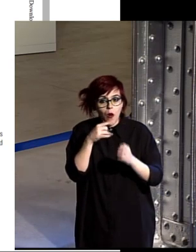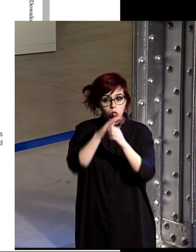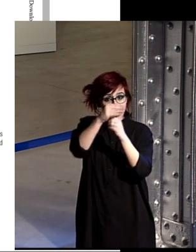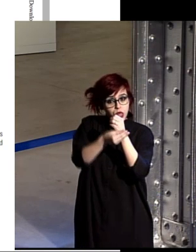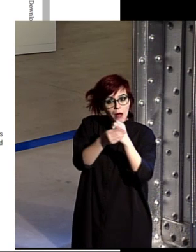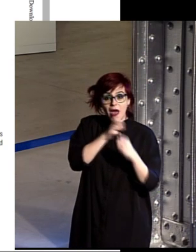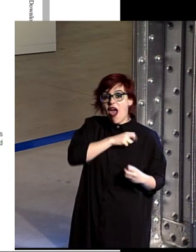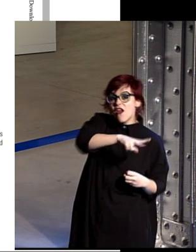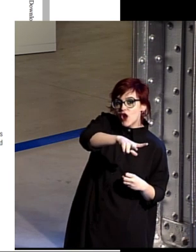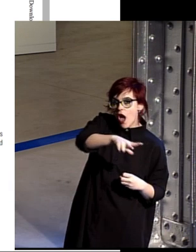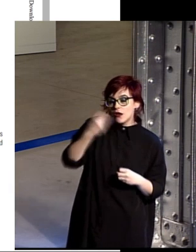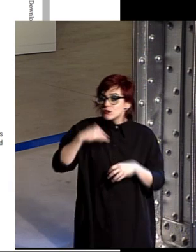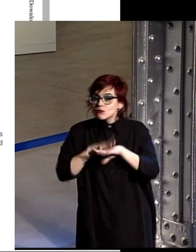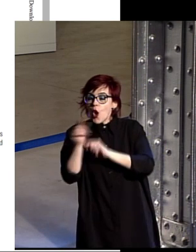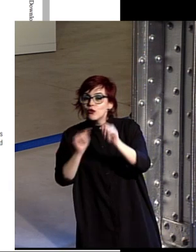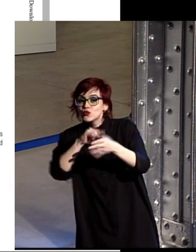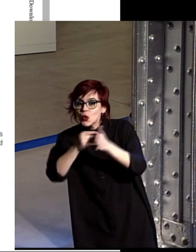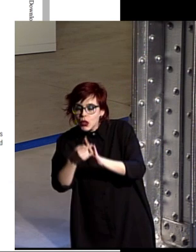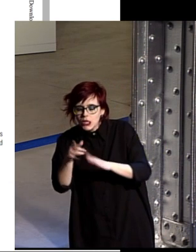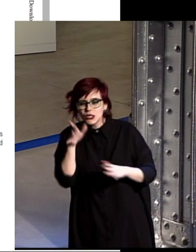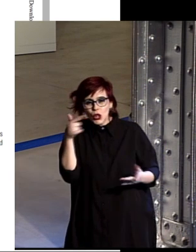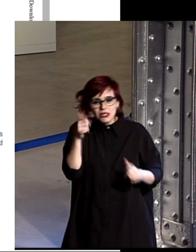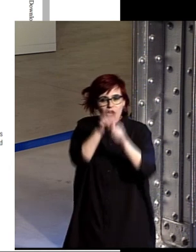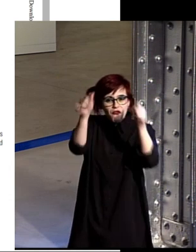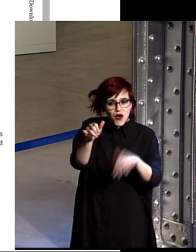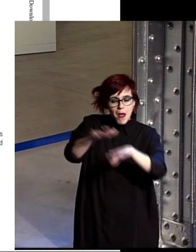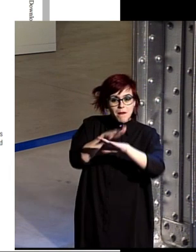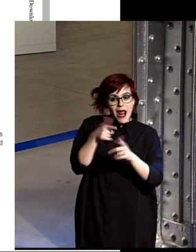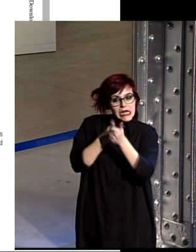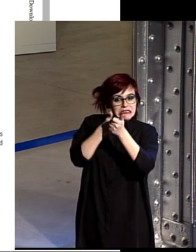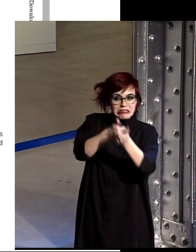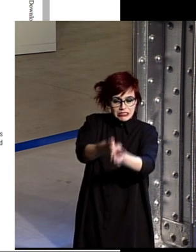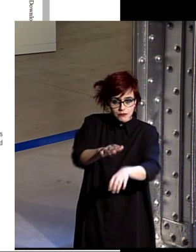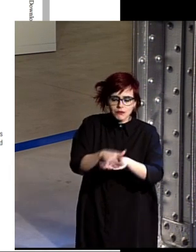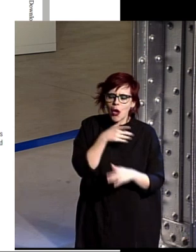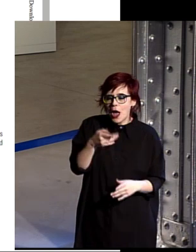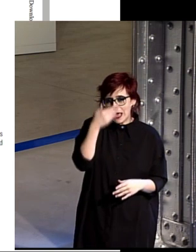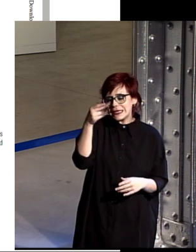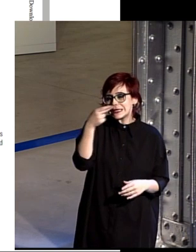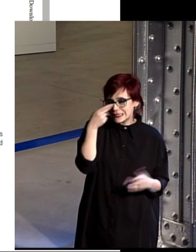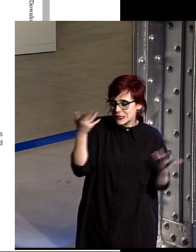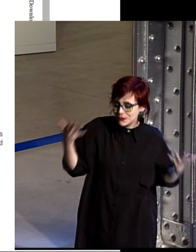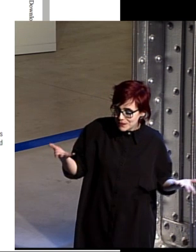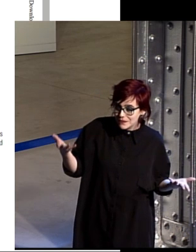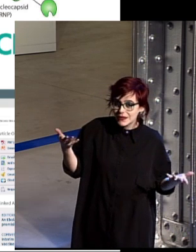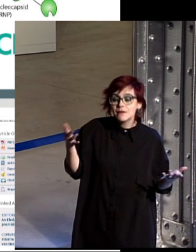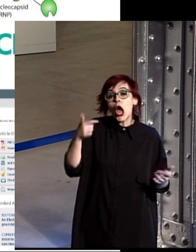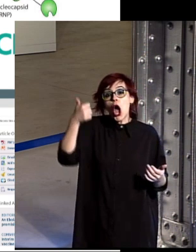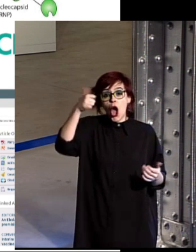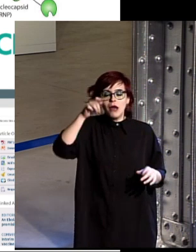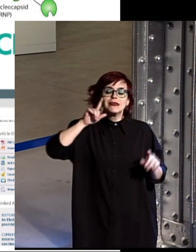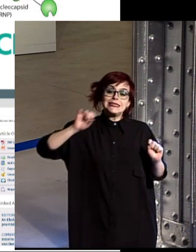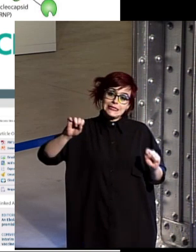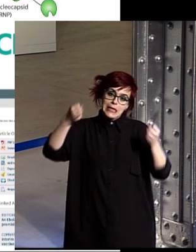era de ébola o era del VSV? Pues diseñaron formas específicas para seguirlo. El paper es muy interesante. El tema es que el chaval, gracias a Dios, se